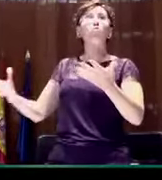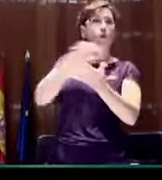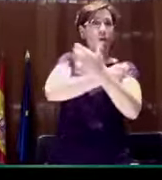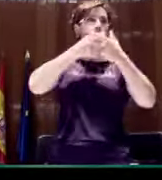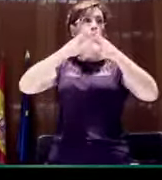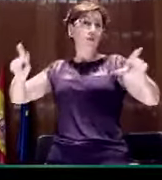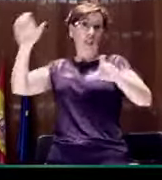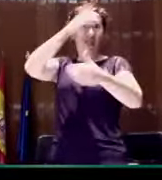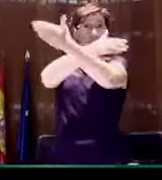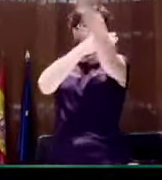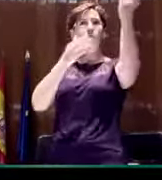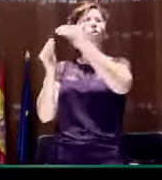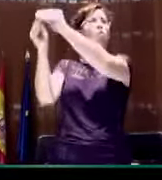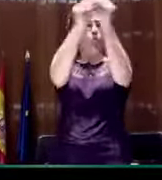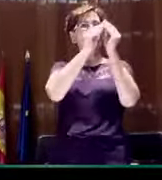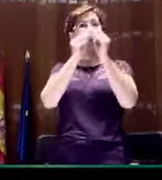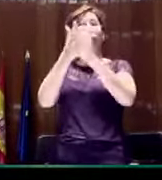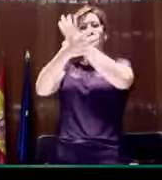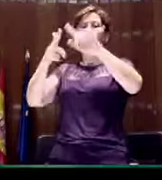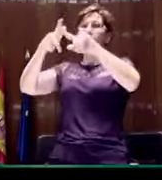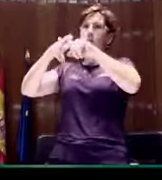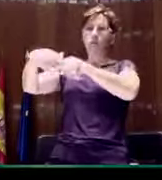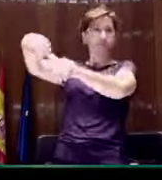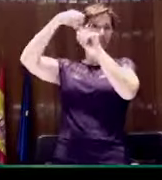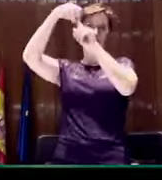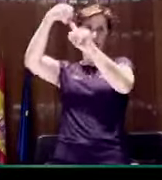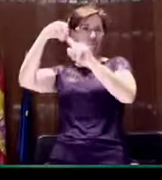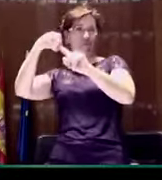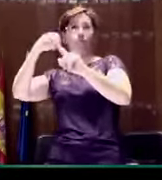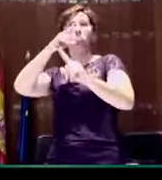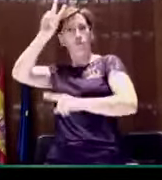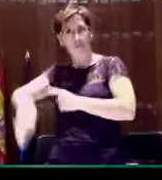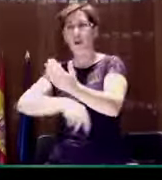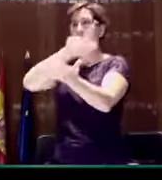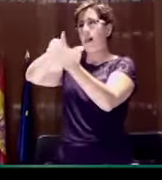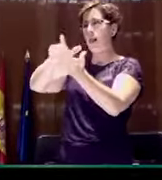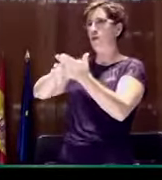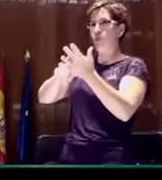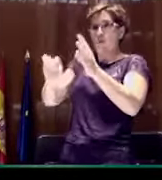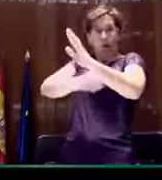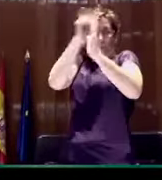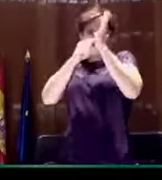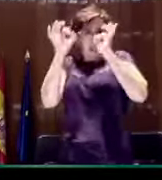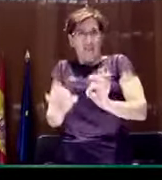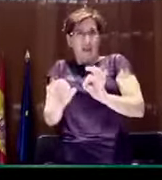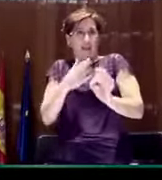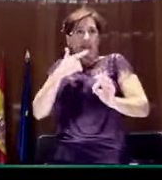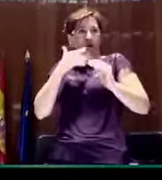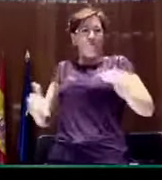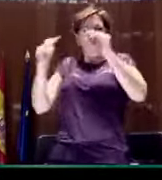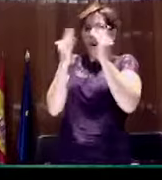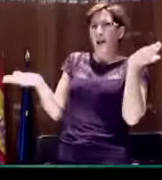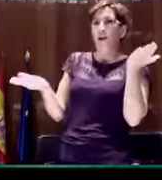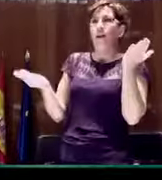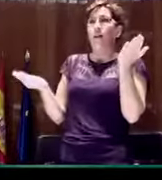de acuerdo que la lengua de signos era una herramienta fundamental, porque era una lengua completa. Hace poco